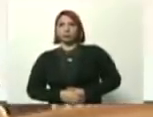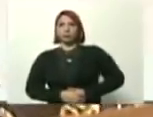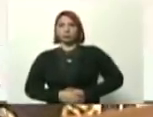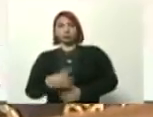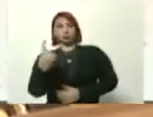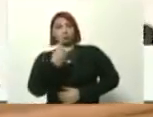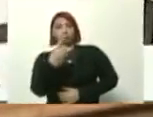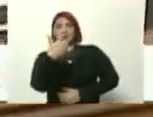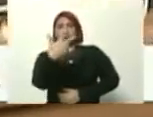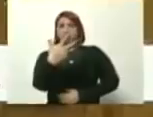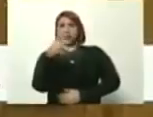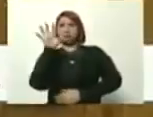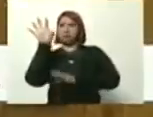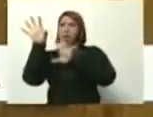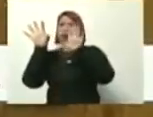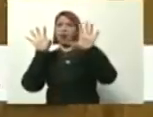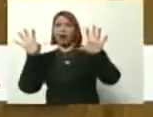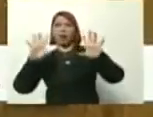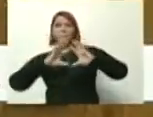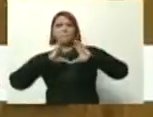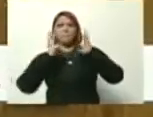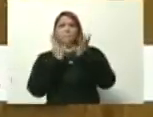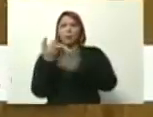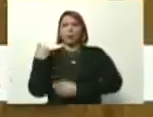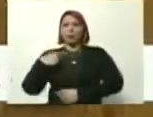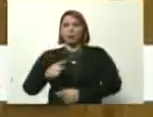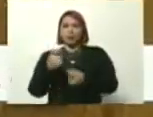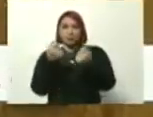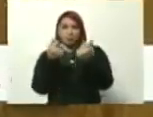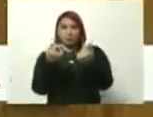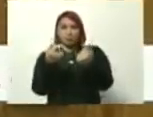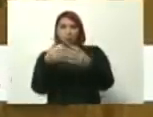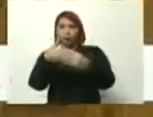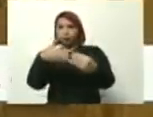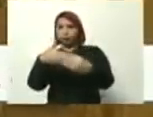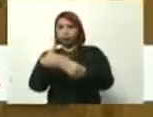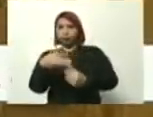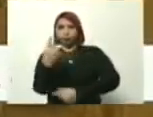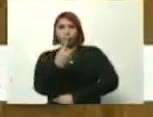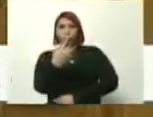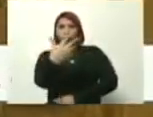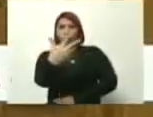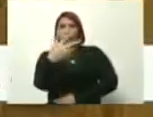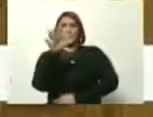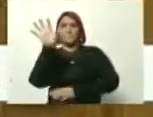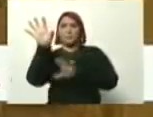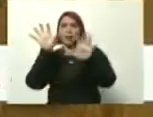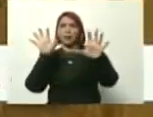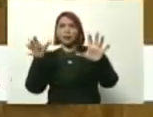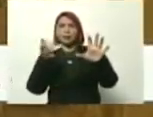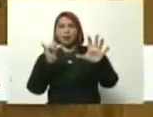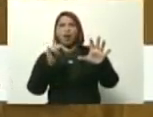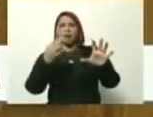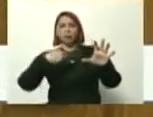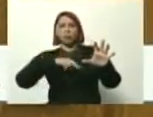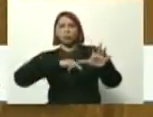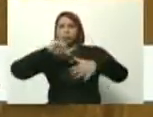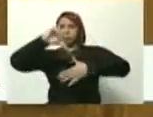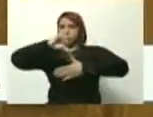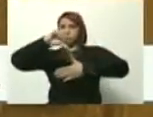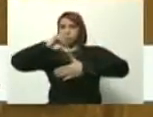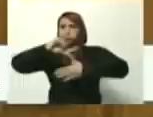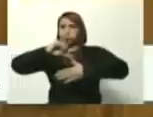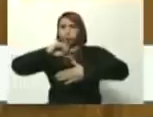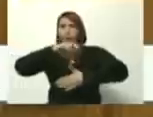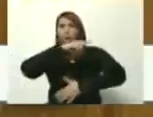Solo 3 países en el mundo tienen economías dolarizadas, solo 3 países, y están en nuestro hemisferio: